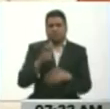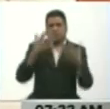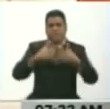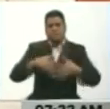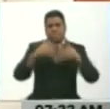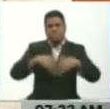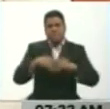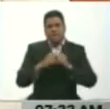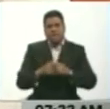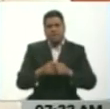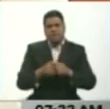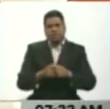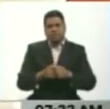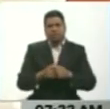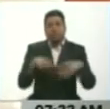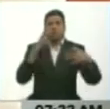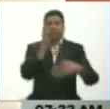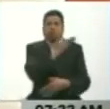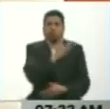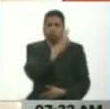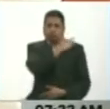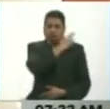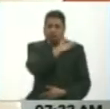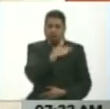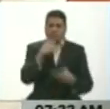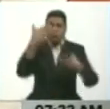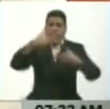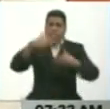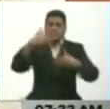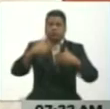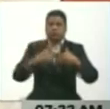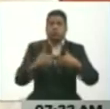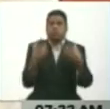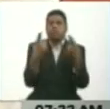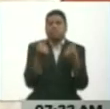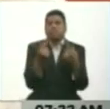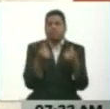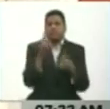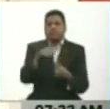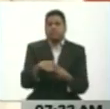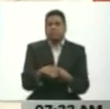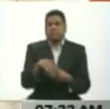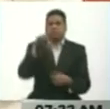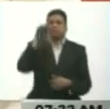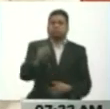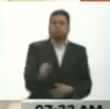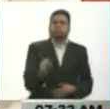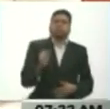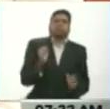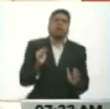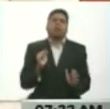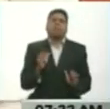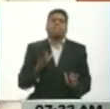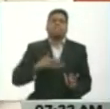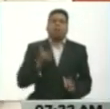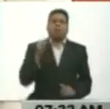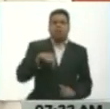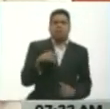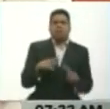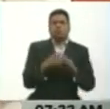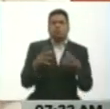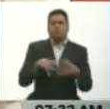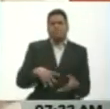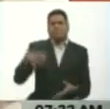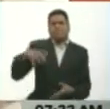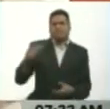y de las comunicaciones y de la finanza, pues apoderarse de las riquezas estratégicas que tiene Venezuela. En eso